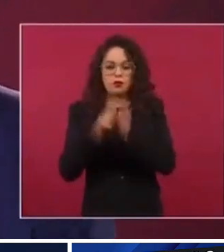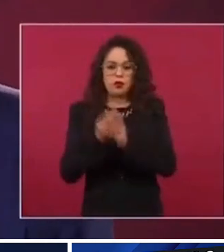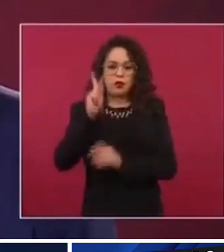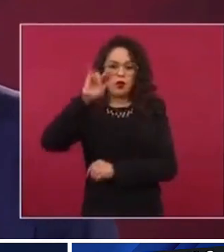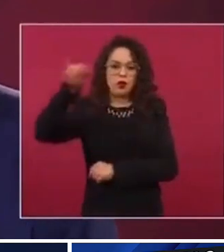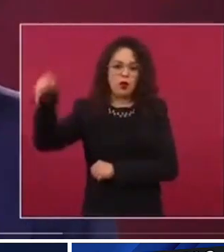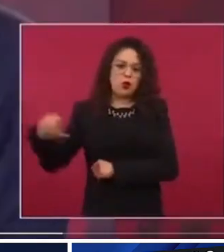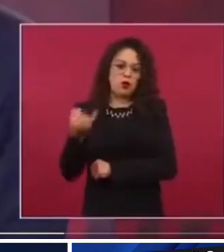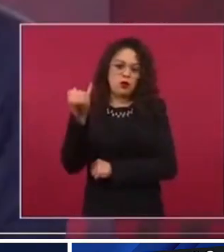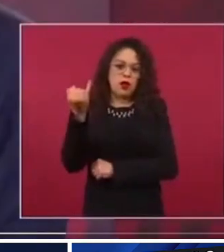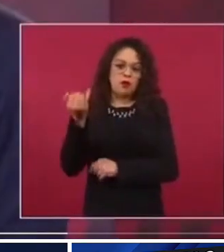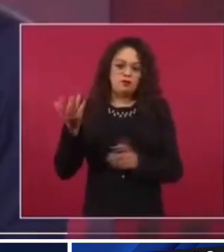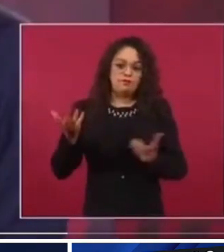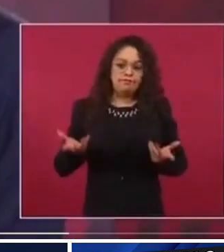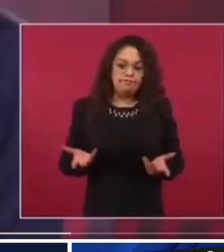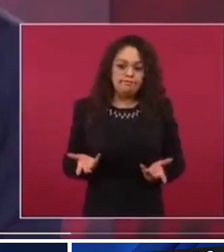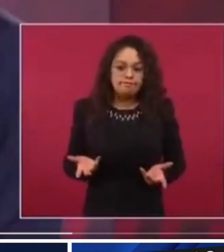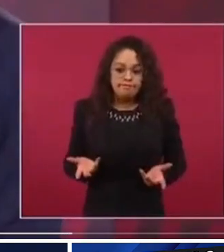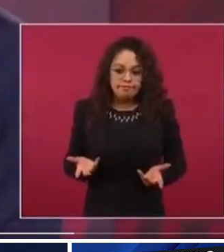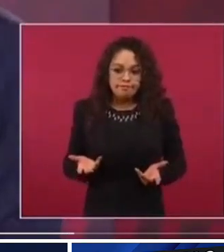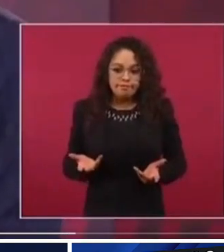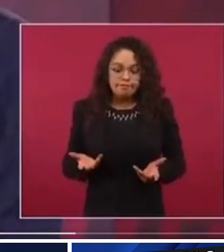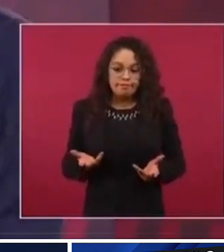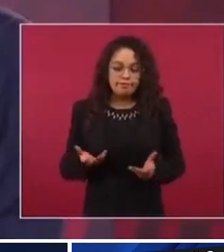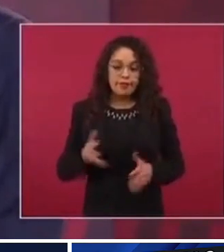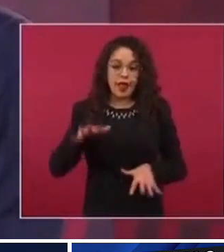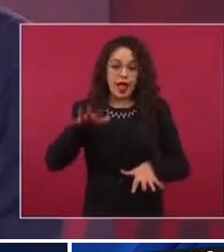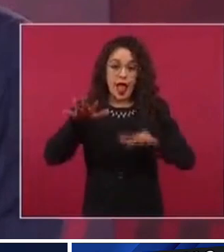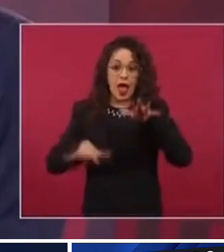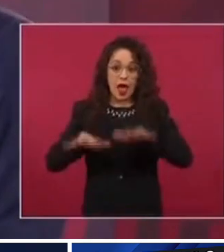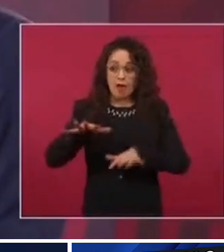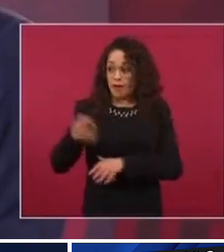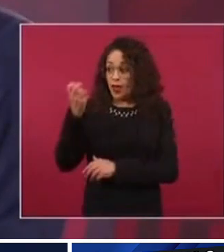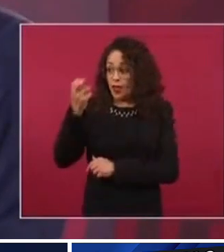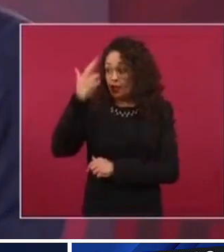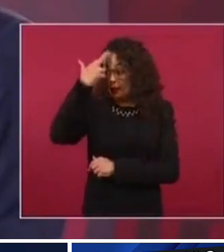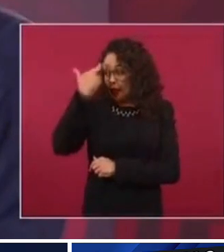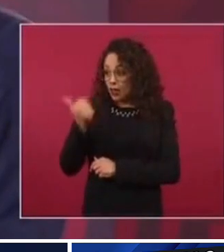Y se usa como excusa